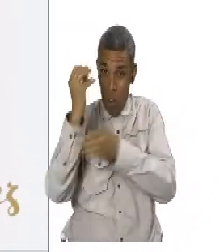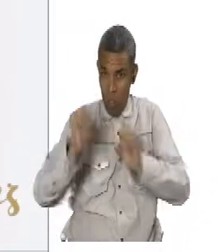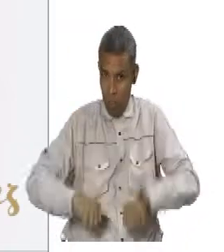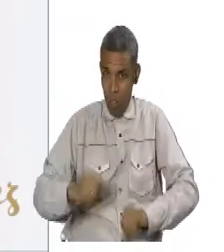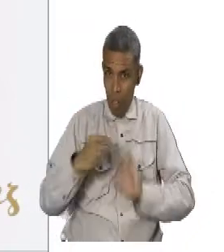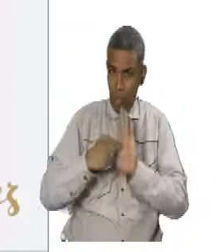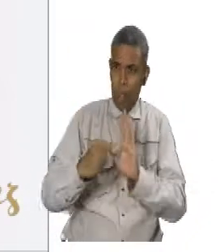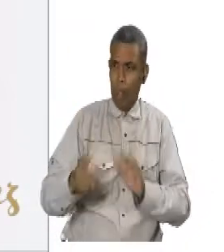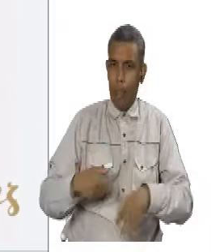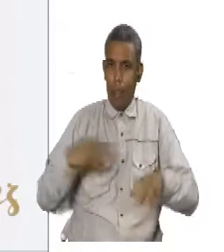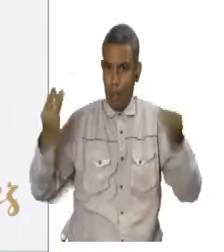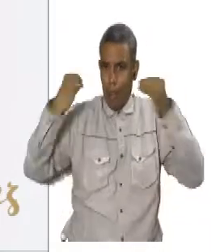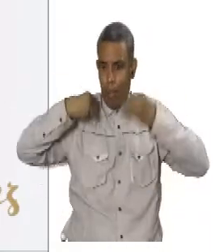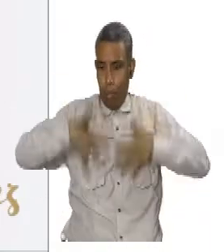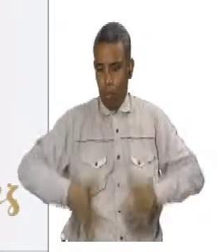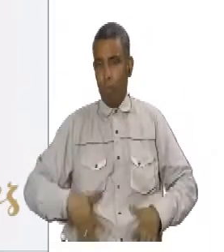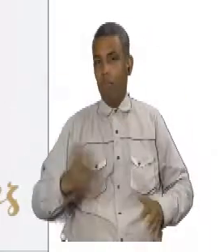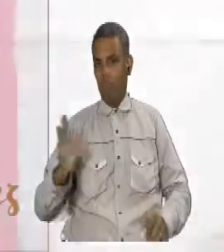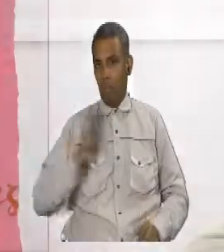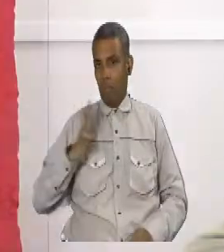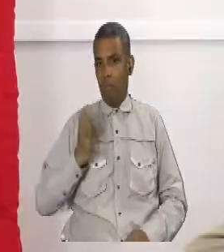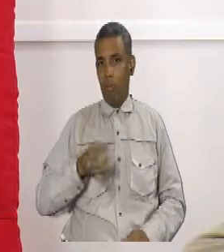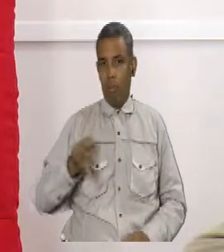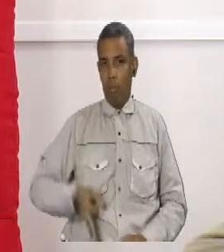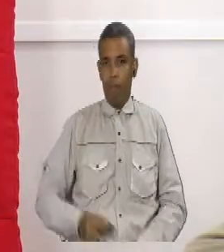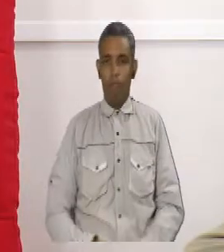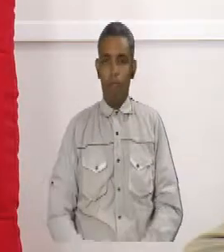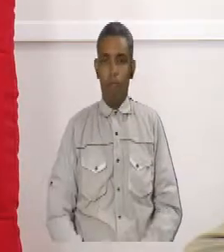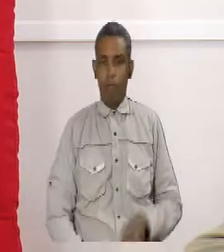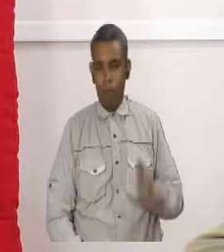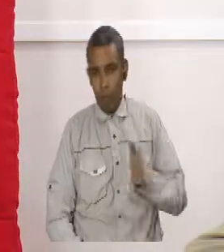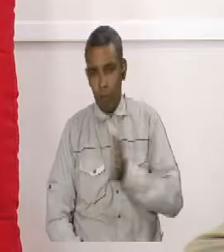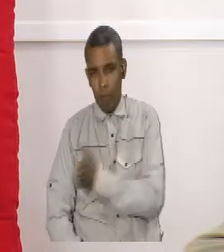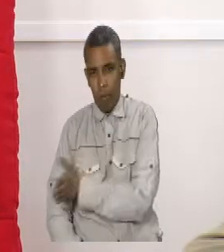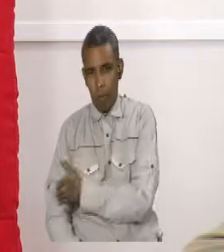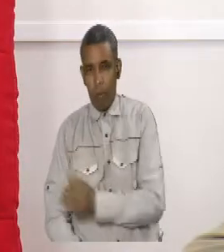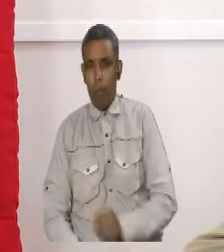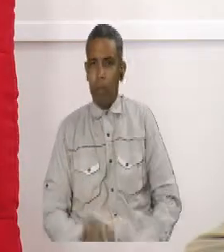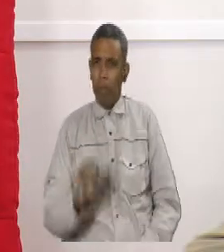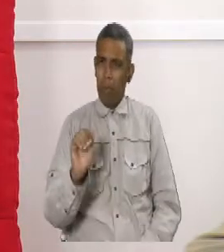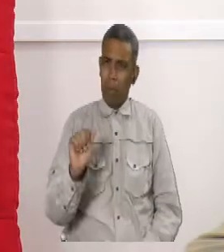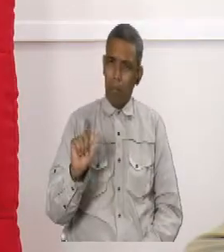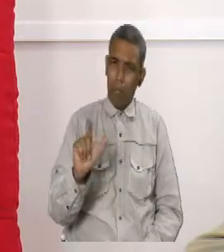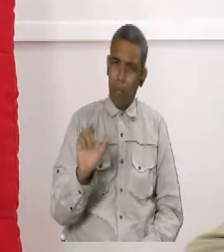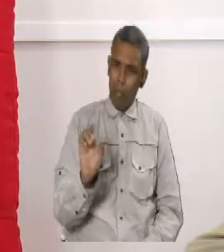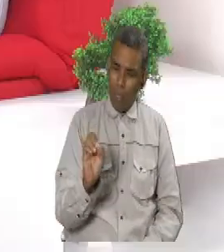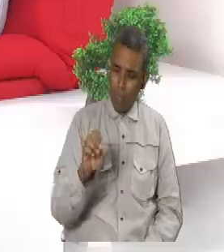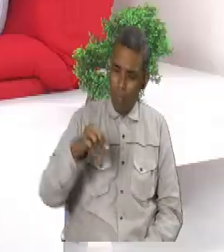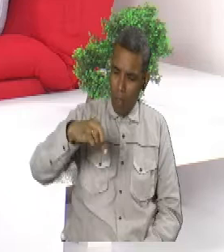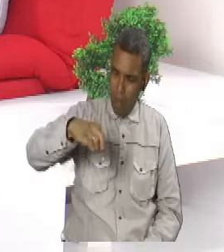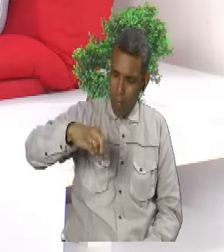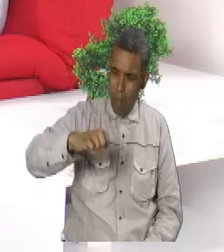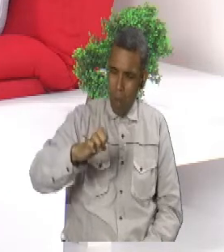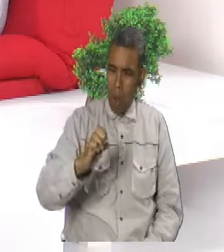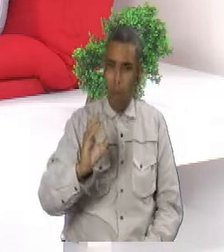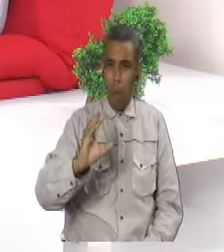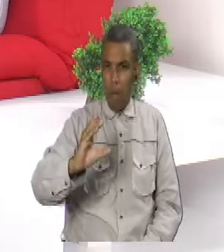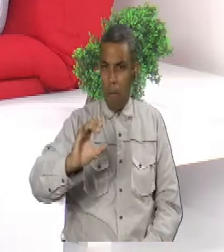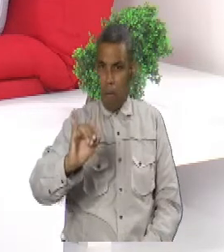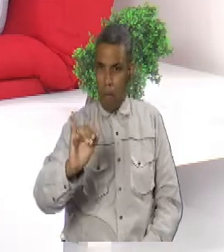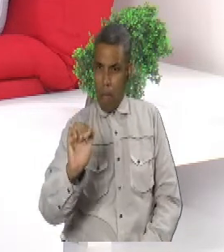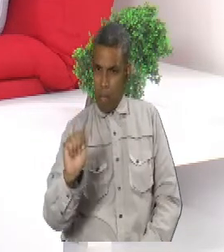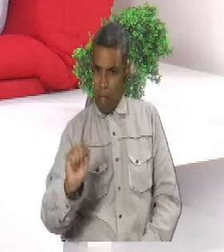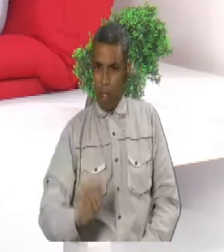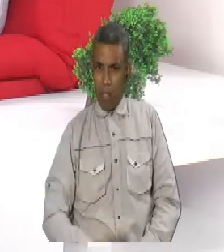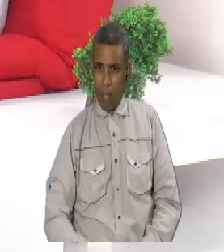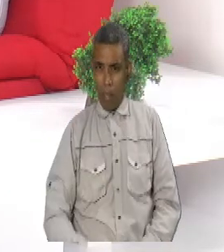las mejores prendas de Adrián Hernández. Doctor, hablábamos sobre esa complicación que genera para hombres y mujeres el hecho